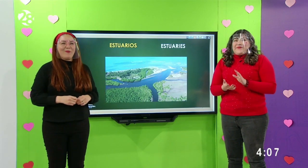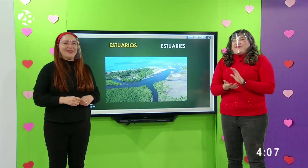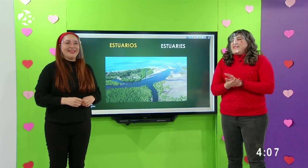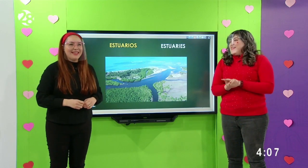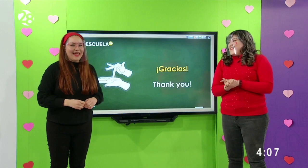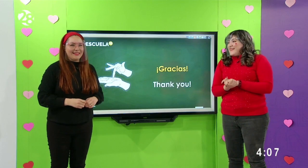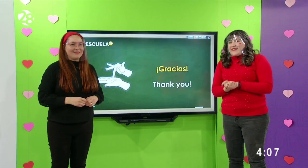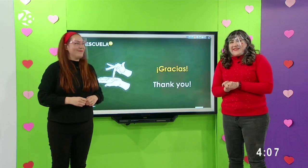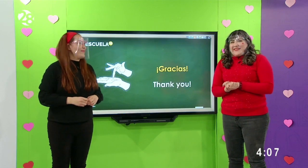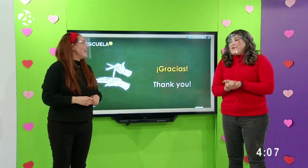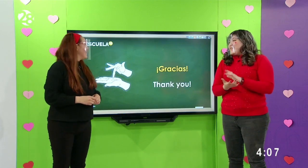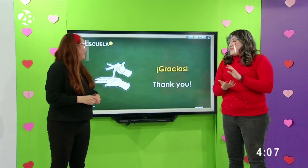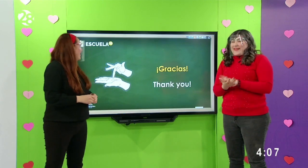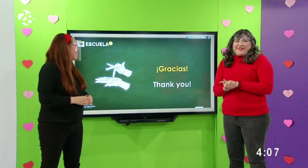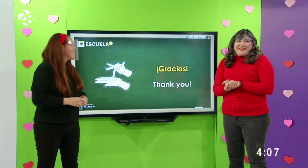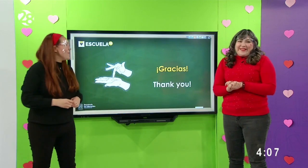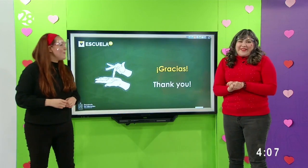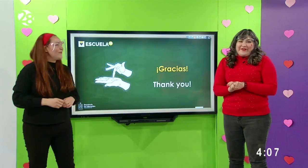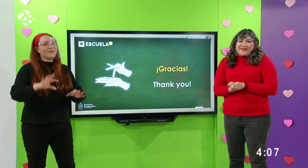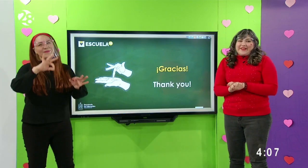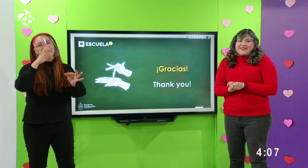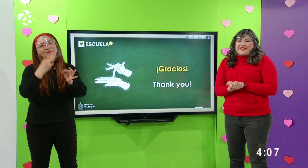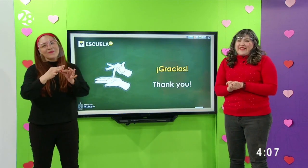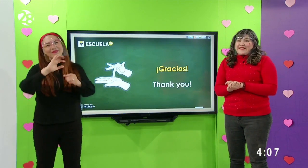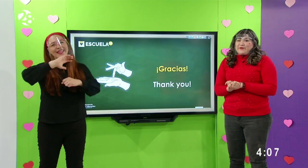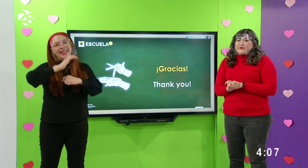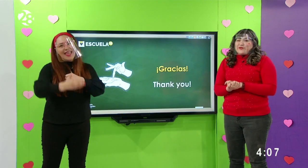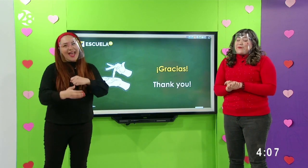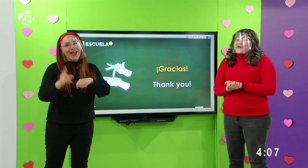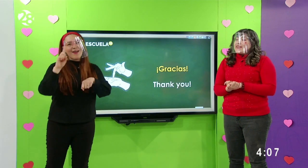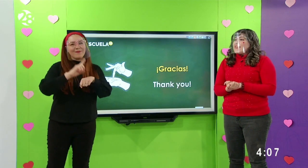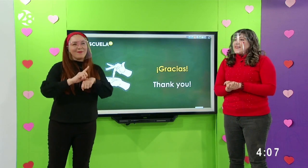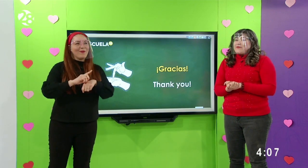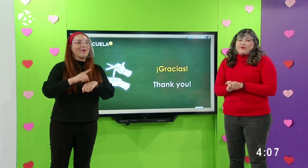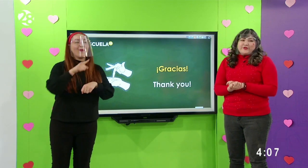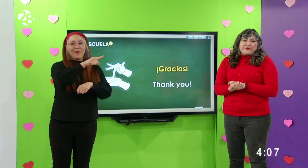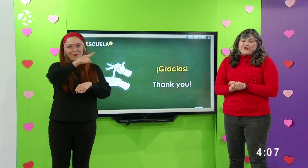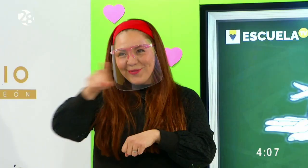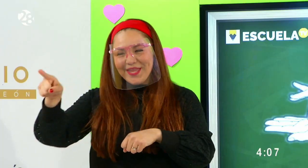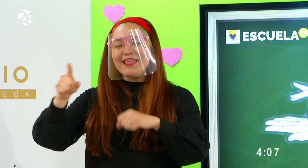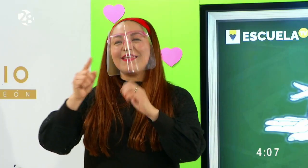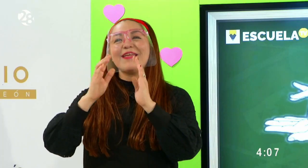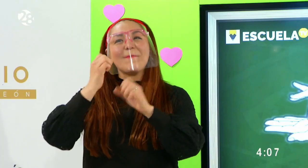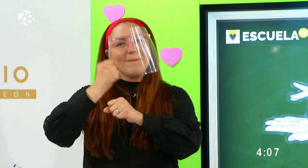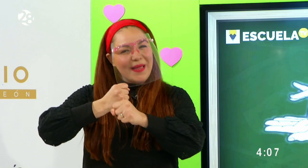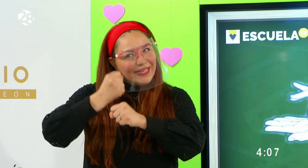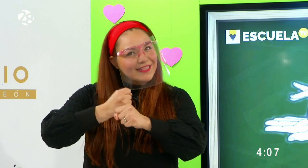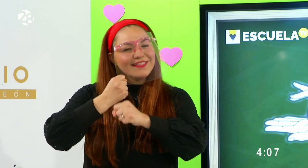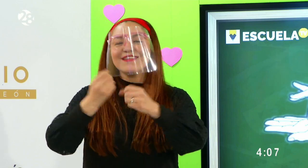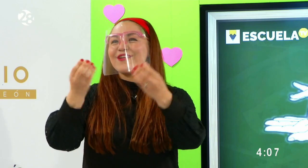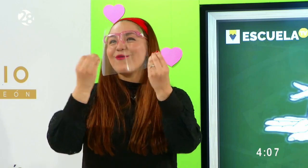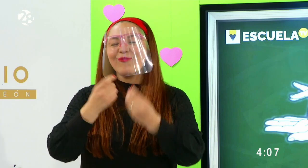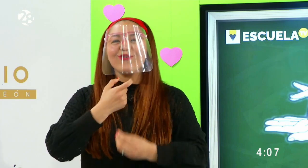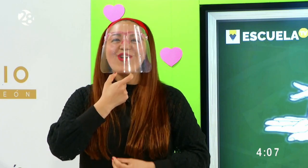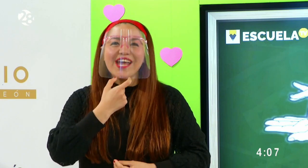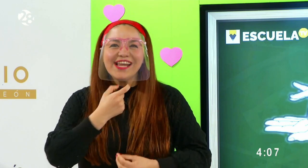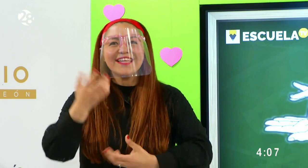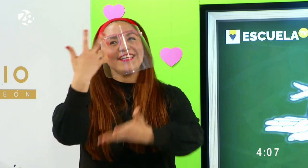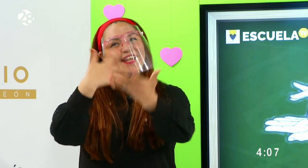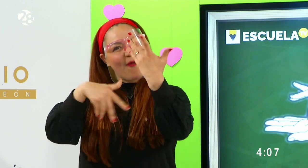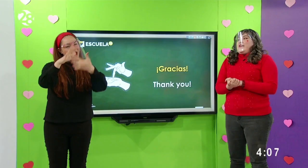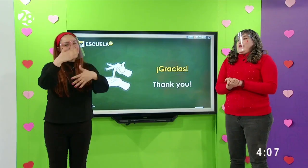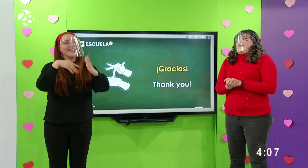Y pues así es. Y hemos terminado el día de hoy. Les agradecemos mucho. Practiquen mucho, mucho inglés y lenguas de señas en su casa, por